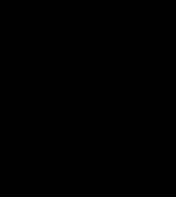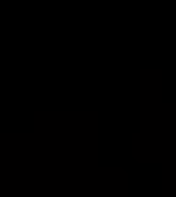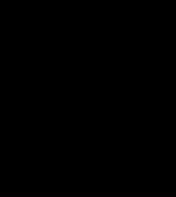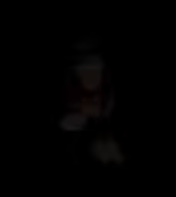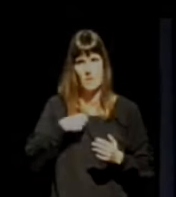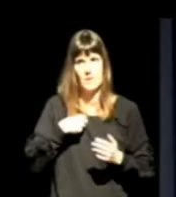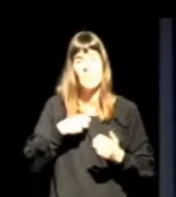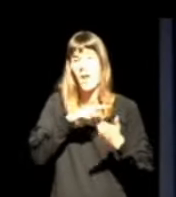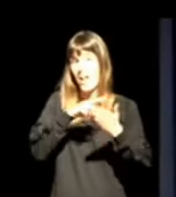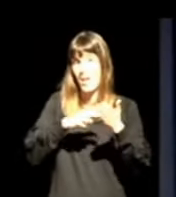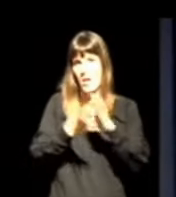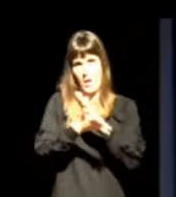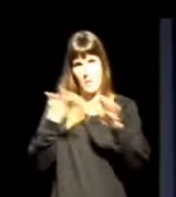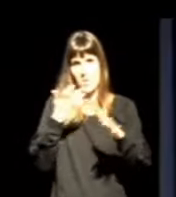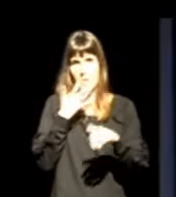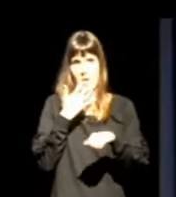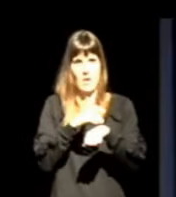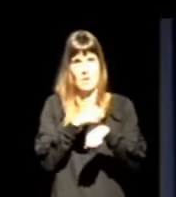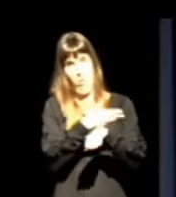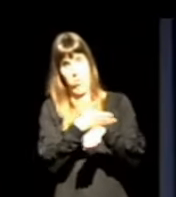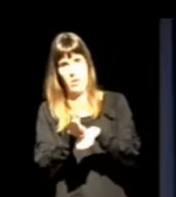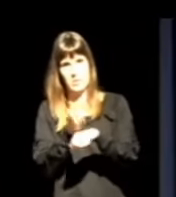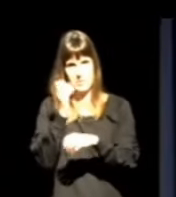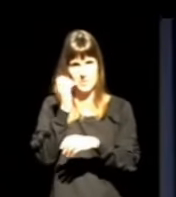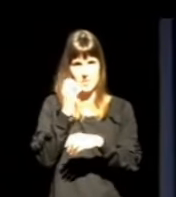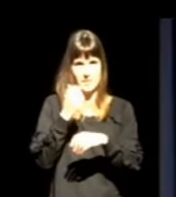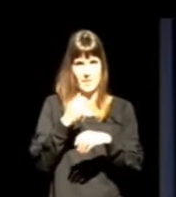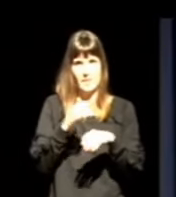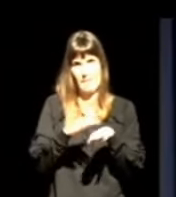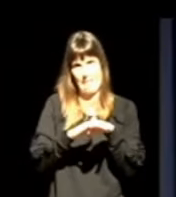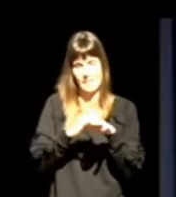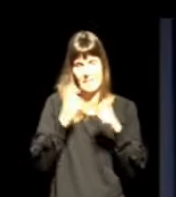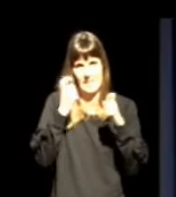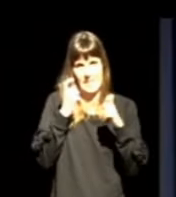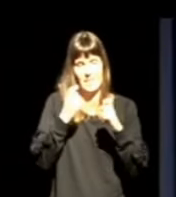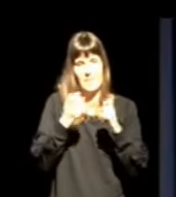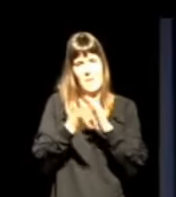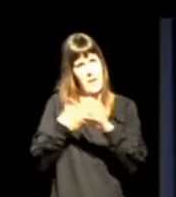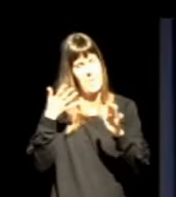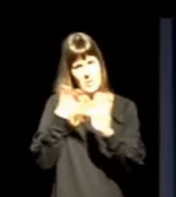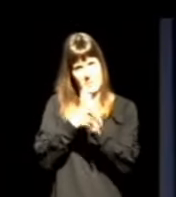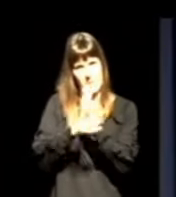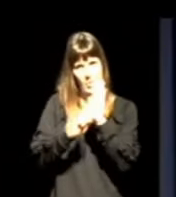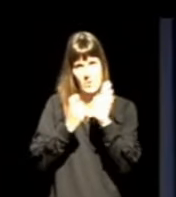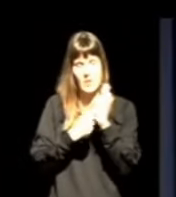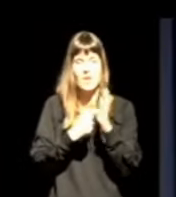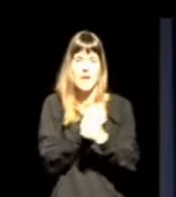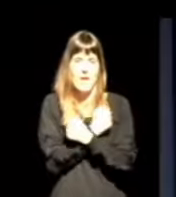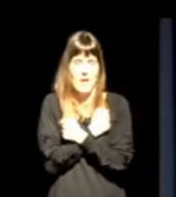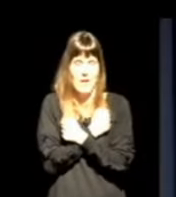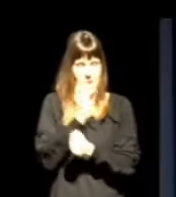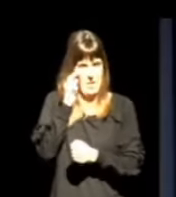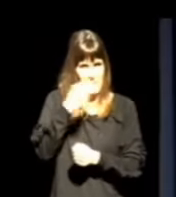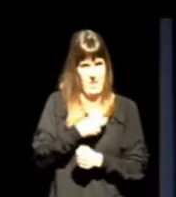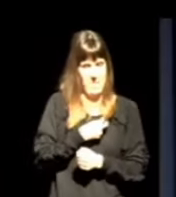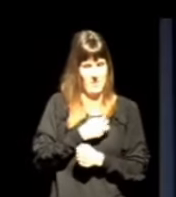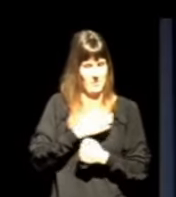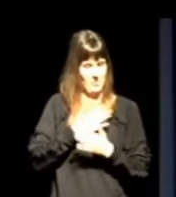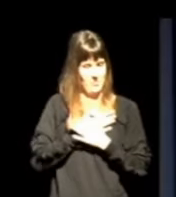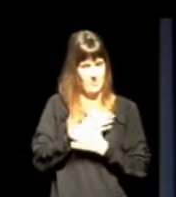Voy a leerlo muy rápido porque si no me da tiempo a acabar. Pero por ejemplo, amarnos a nosotras y a nosotros